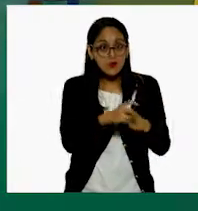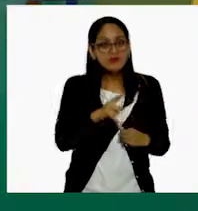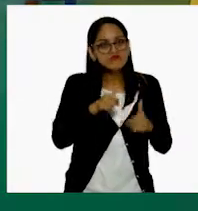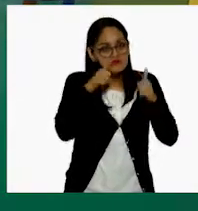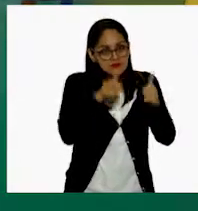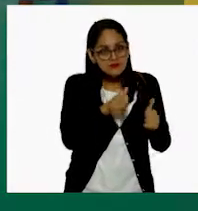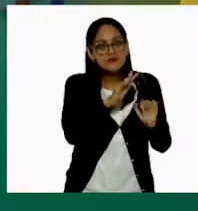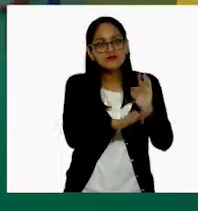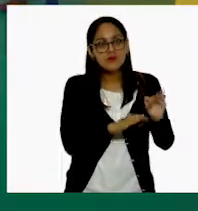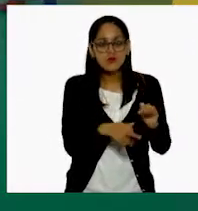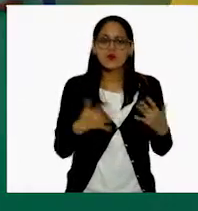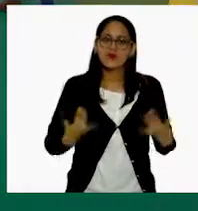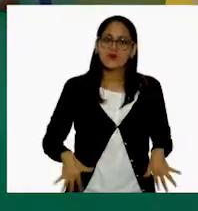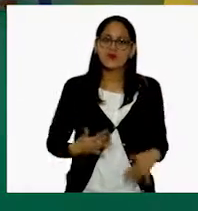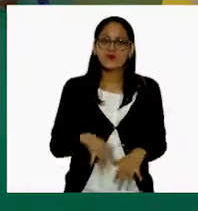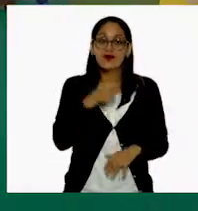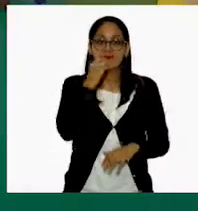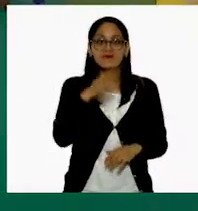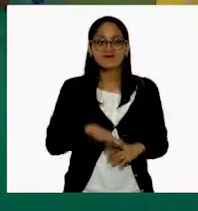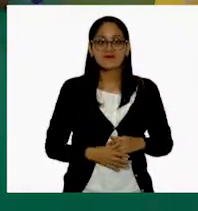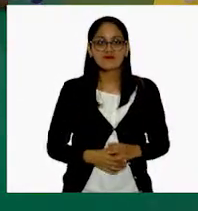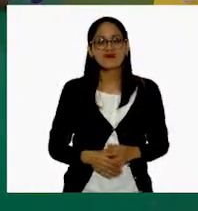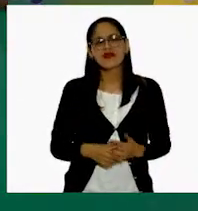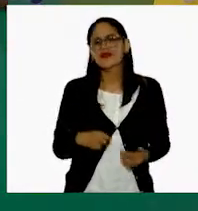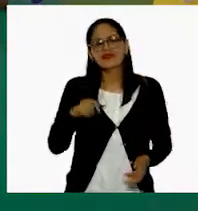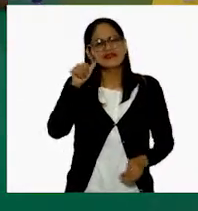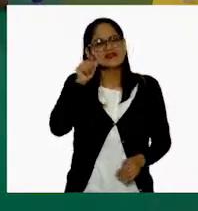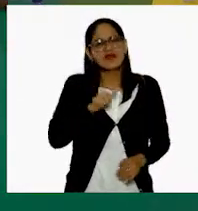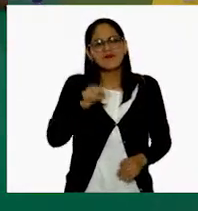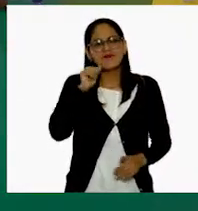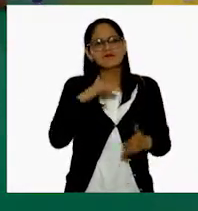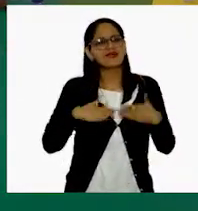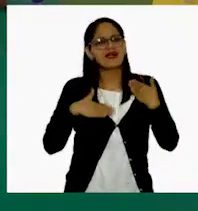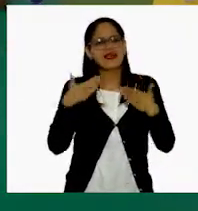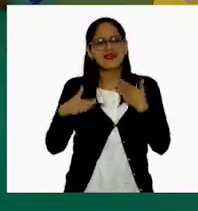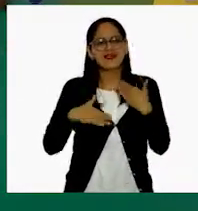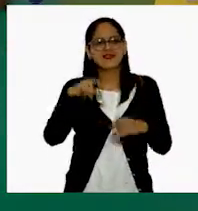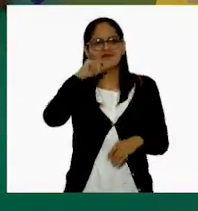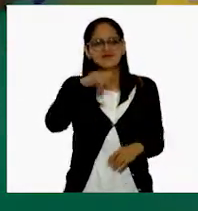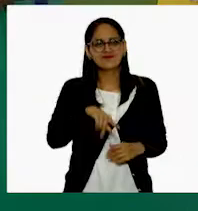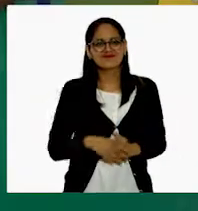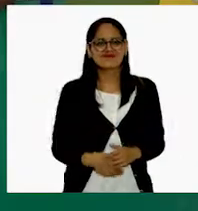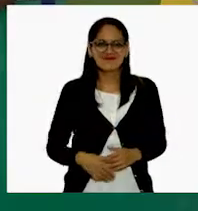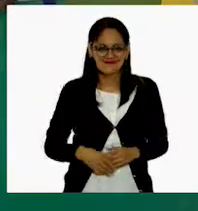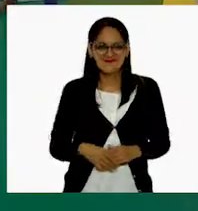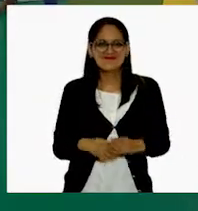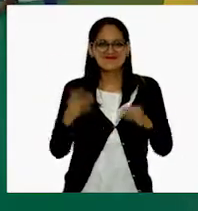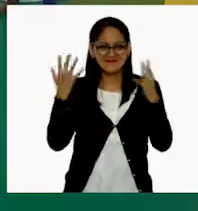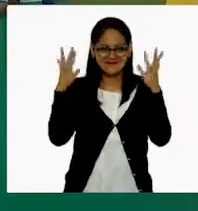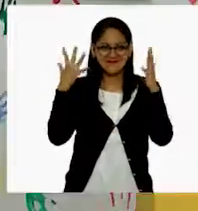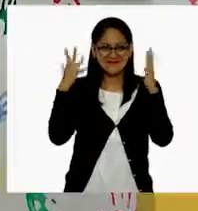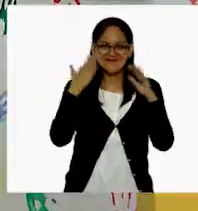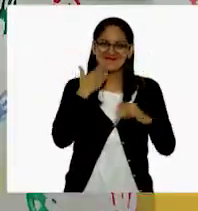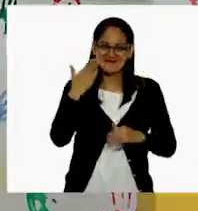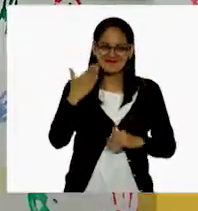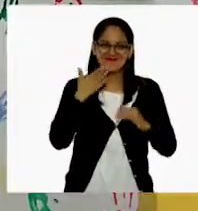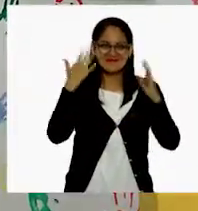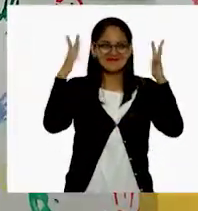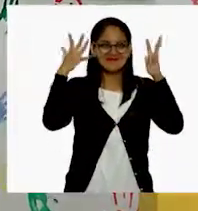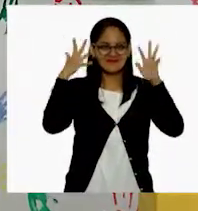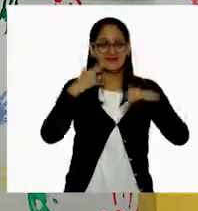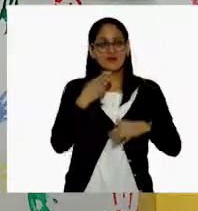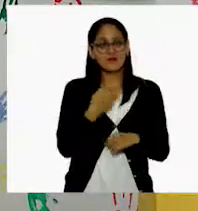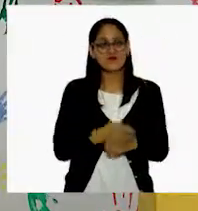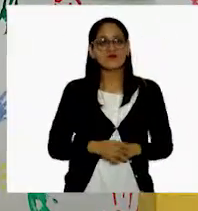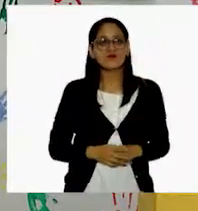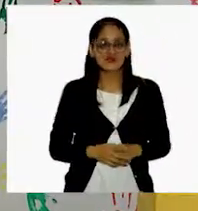buena historia. La alegría, maestra, siempre estaba presente. Oh, perdóname, Gloria, me estaba interrumpiendo. Muy buena